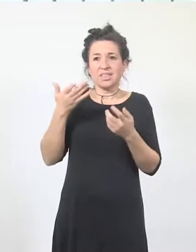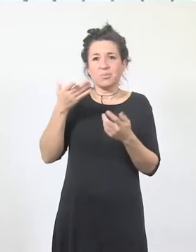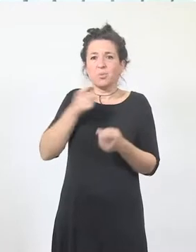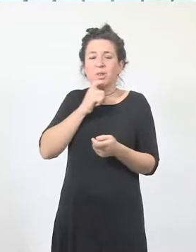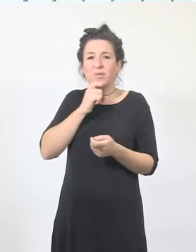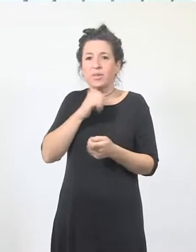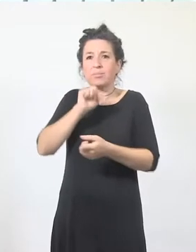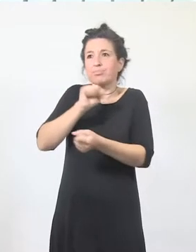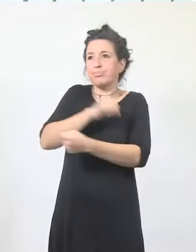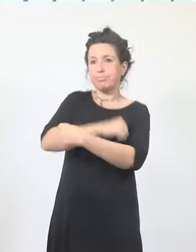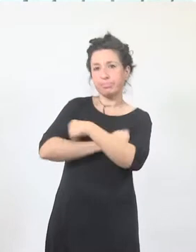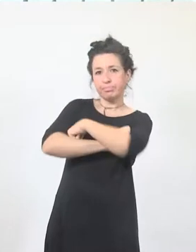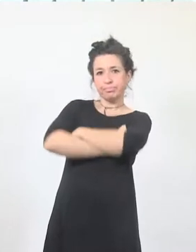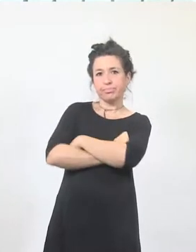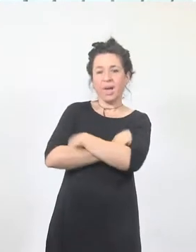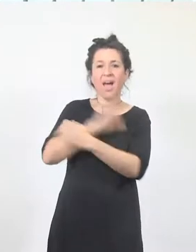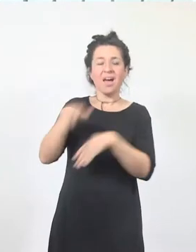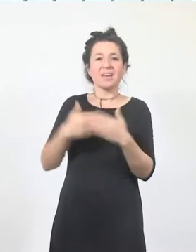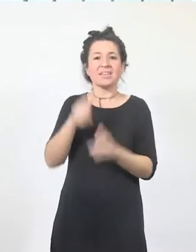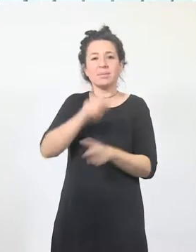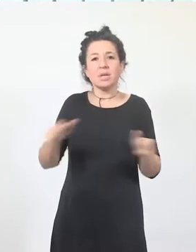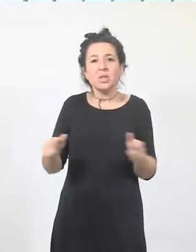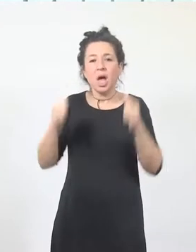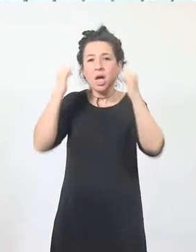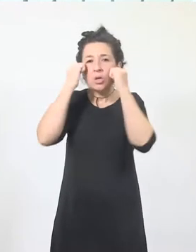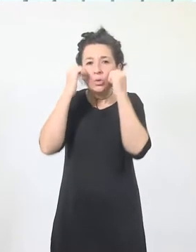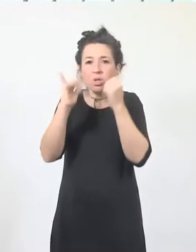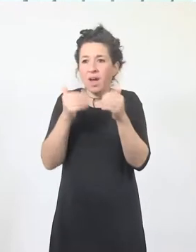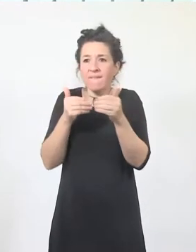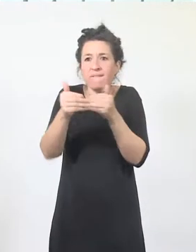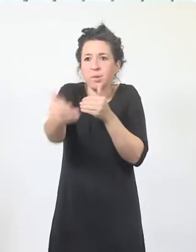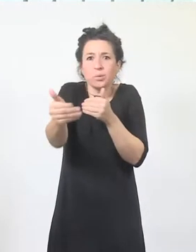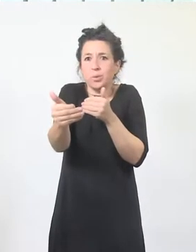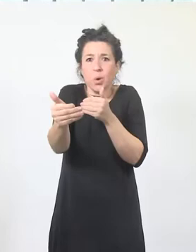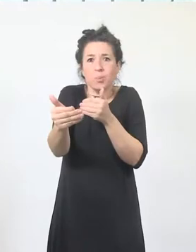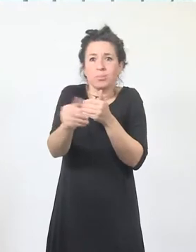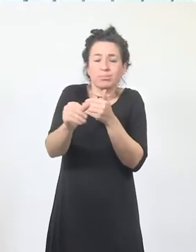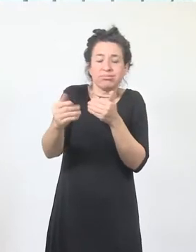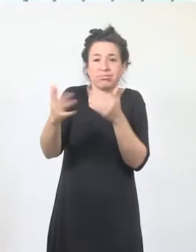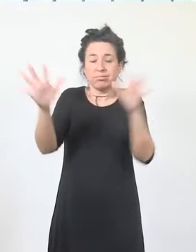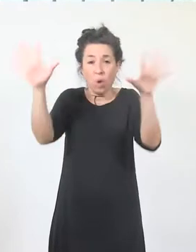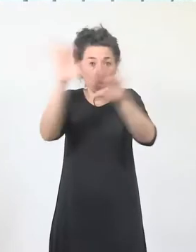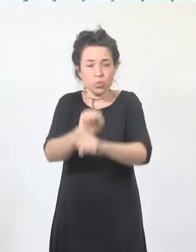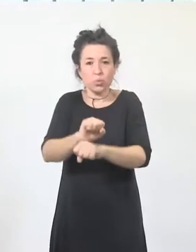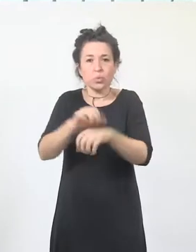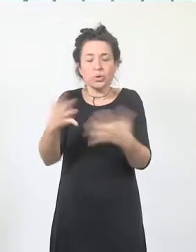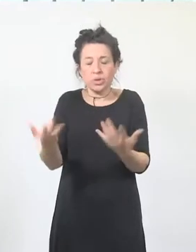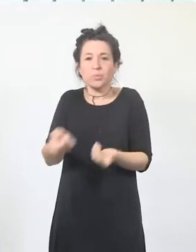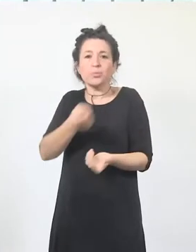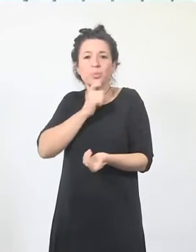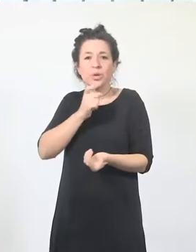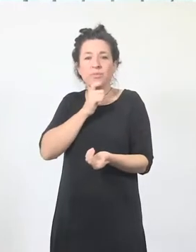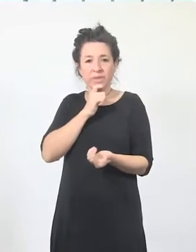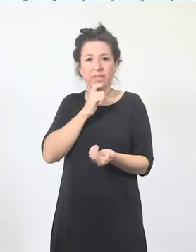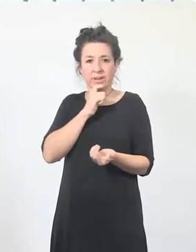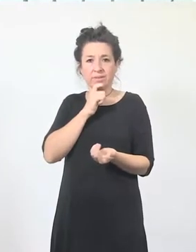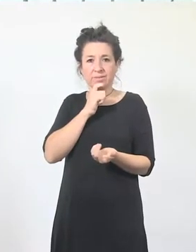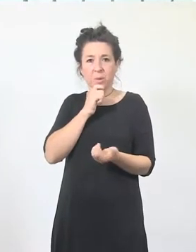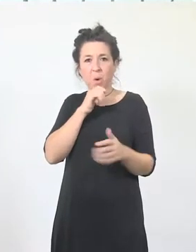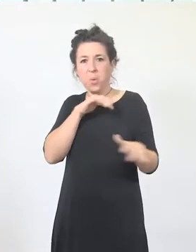manos atadas, incluso los que tienen estudios, que no pueden ver el futuro. Eso es muy difícil, eso es muy